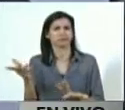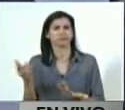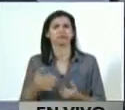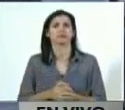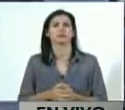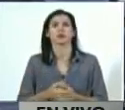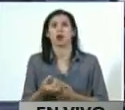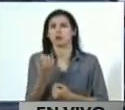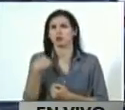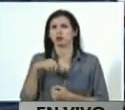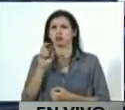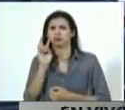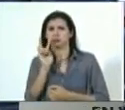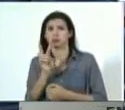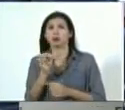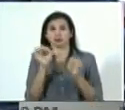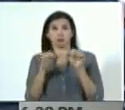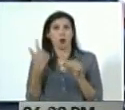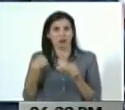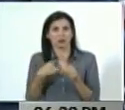yo ayer rendí cuenta